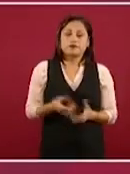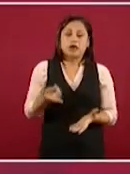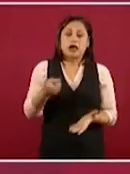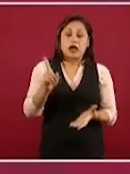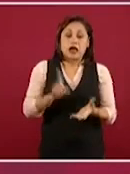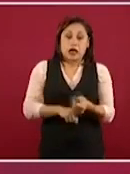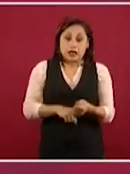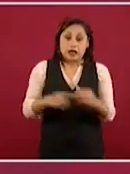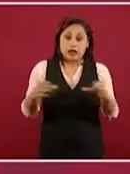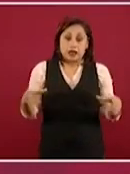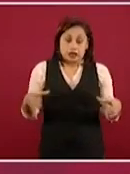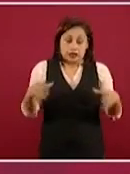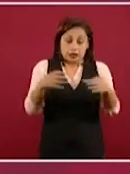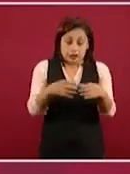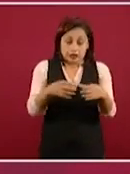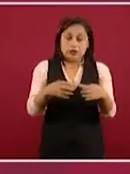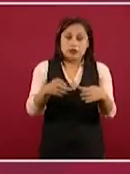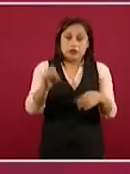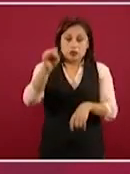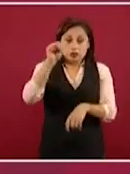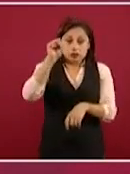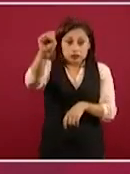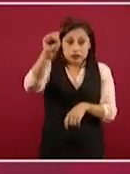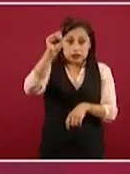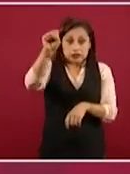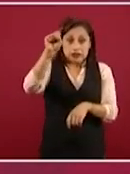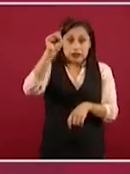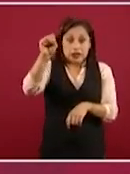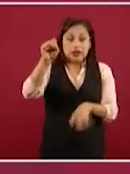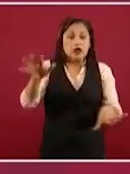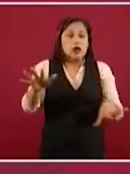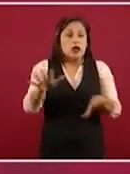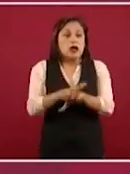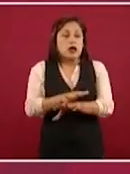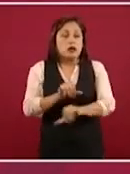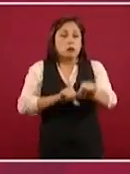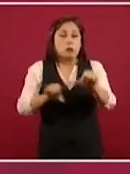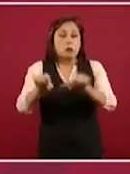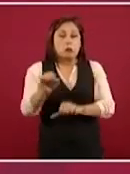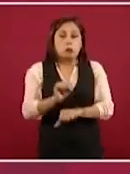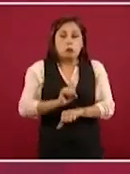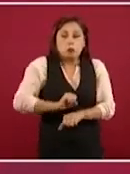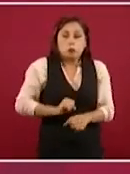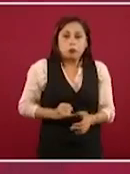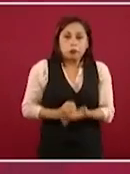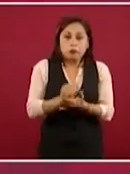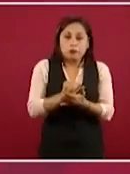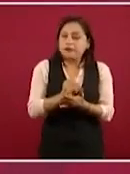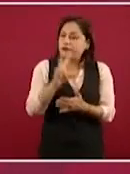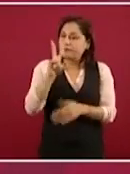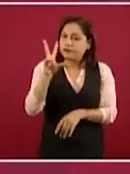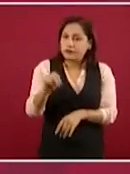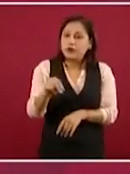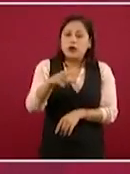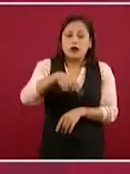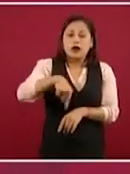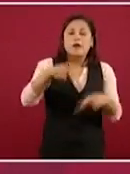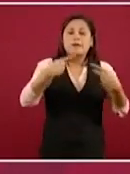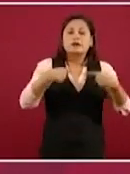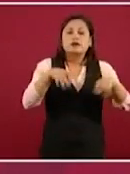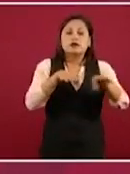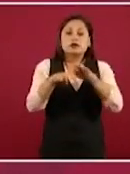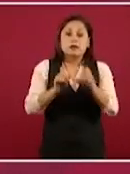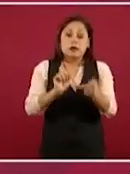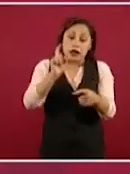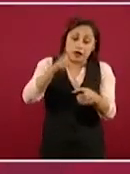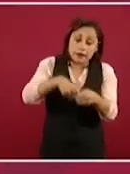sin el consentimiento, sin la participación libre, democrática de los trabajadores, porque también